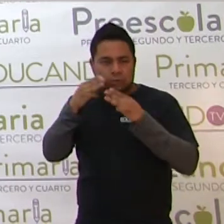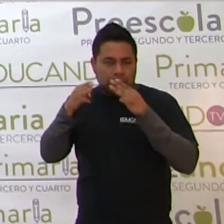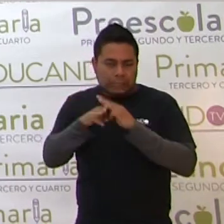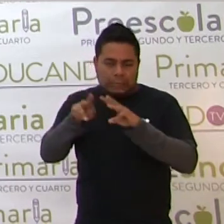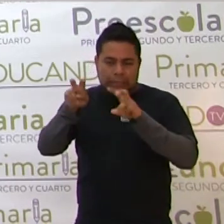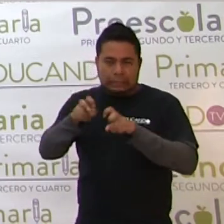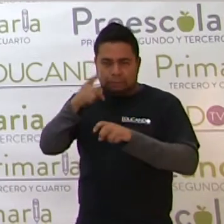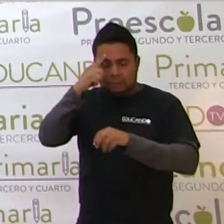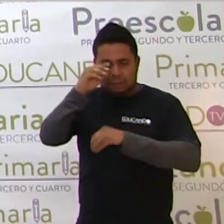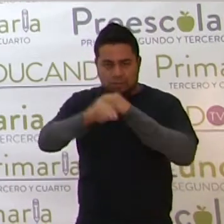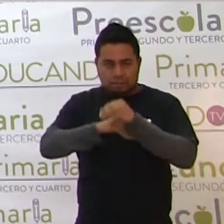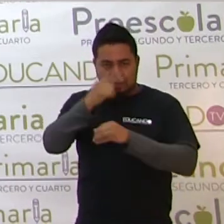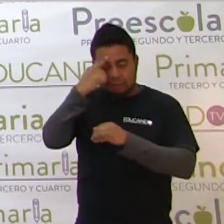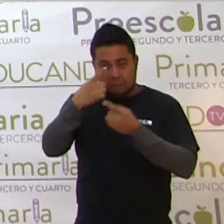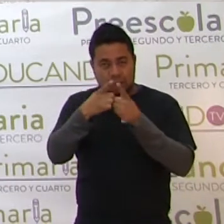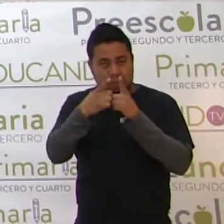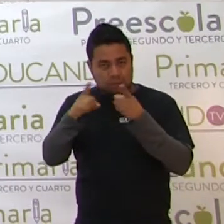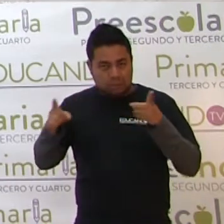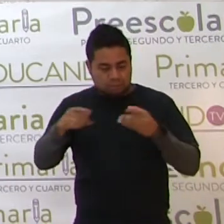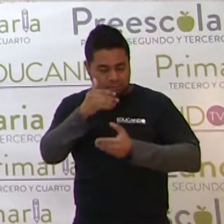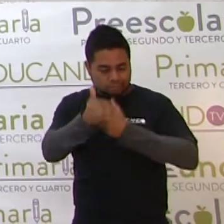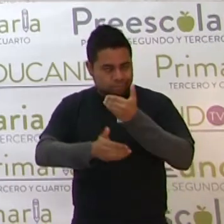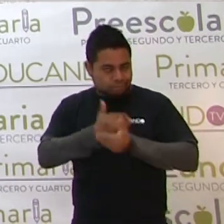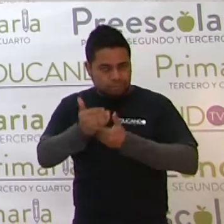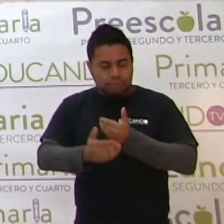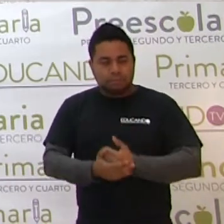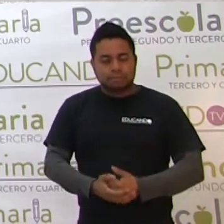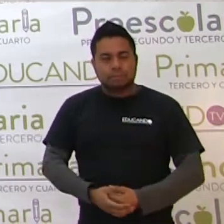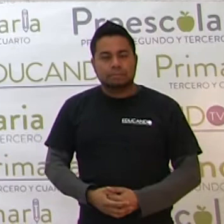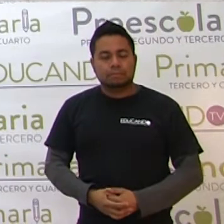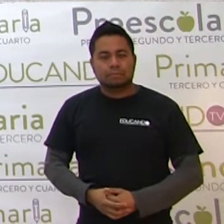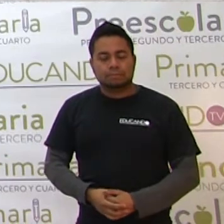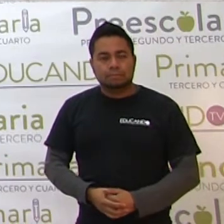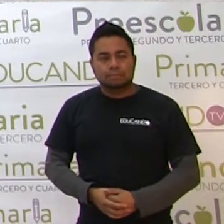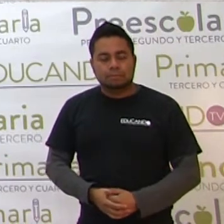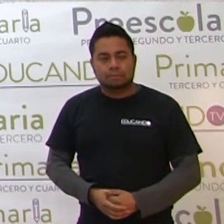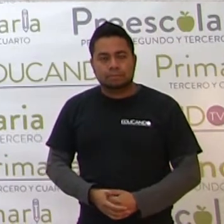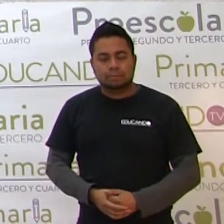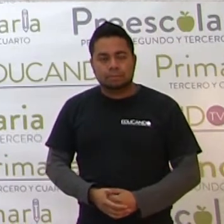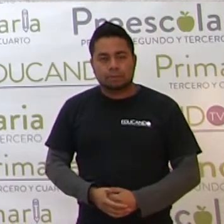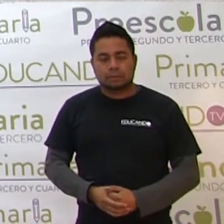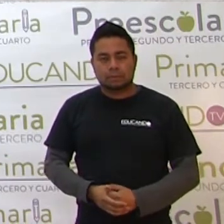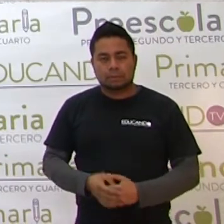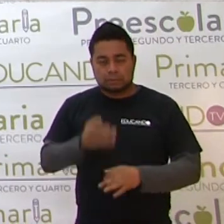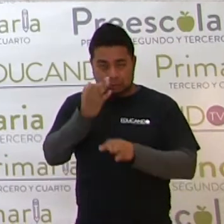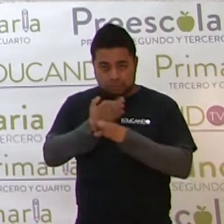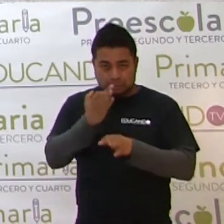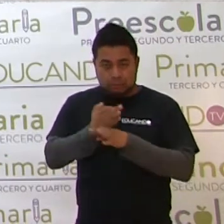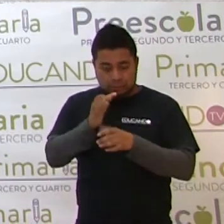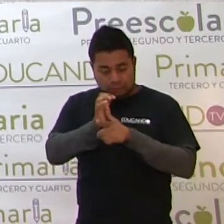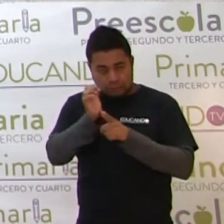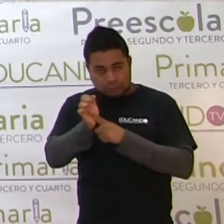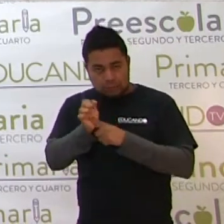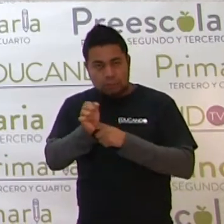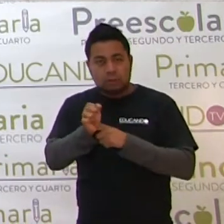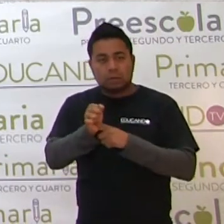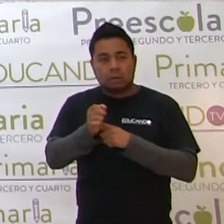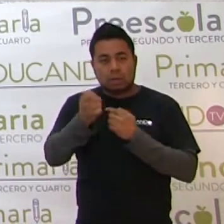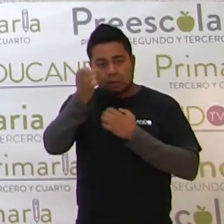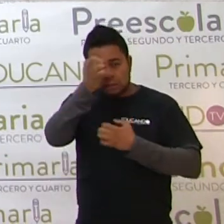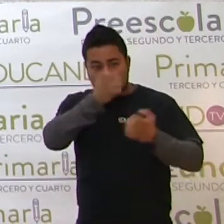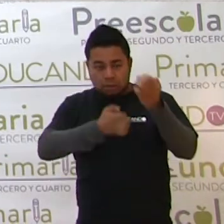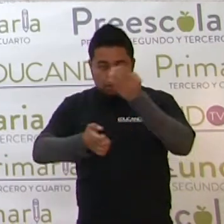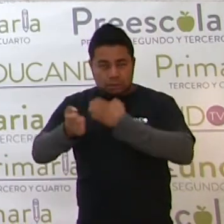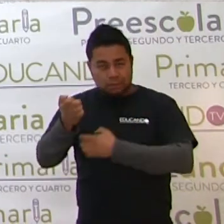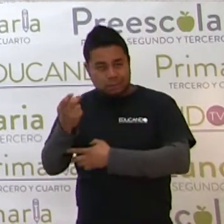en su desarrollo. Bien, vamos entonces a analizar esta pequeña rúbrica que